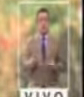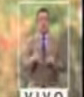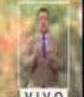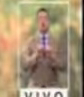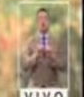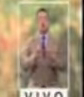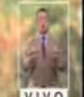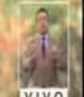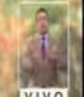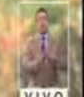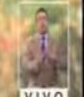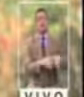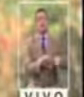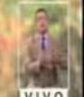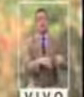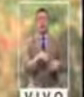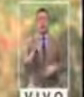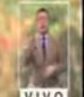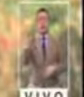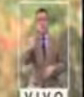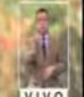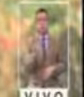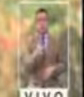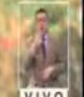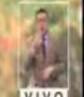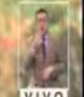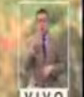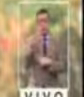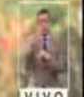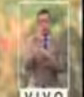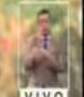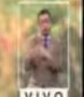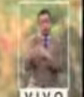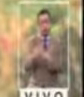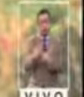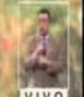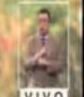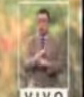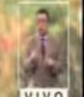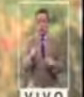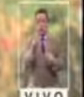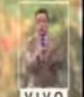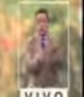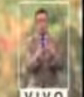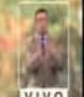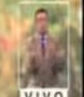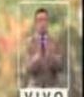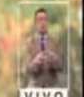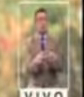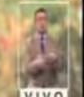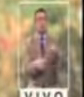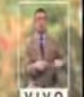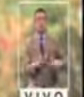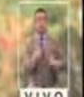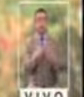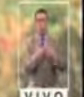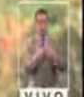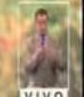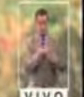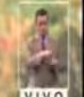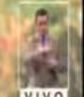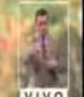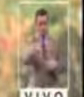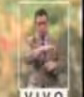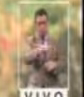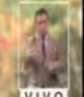dejar que las ISAPRES tengan una mirada de corto plazo. Ya no se puede tener a la población cautiva. La gente tendría que tener la libertad de